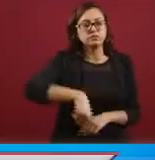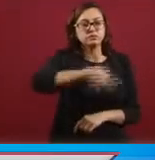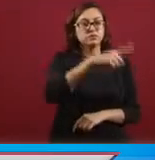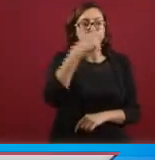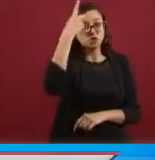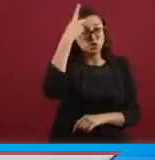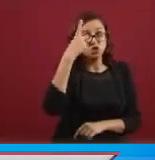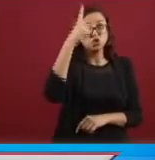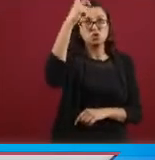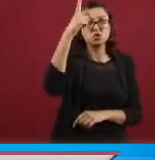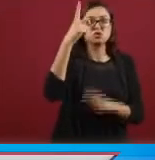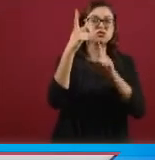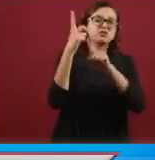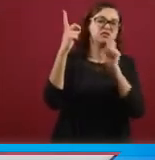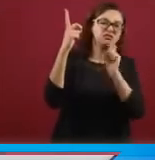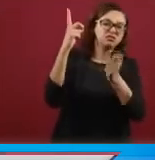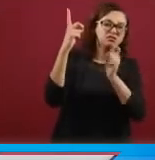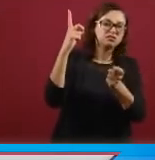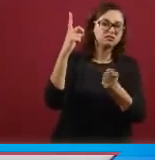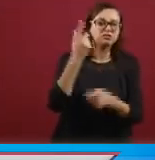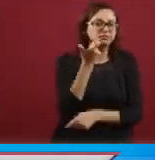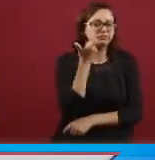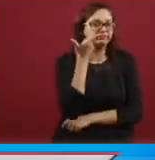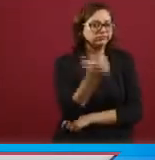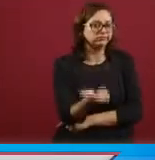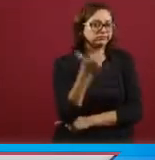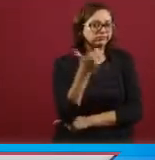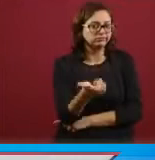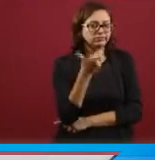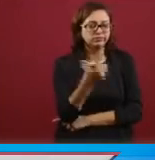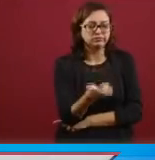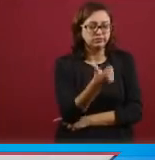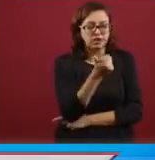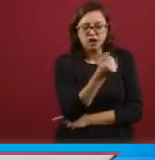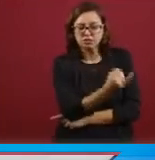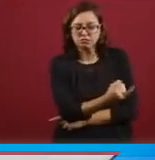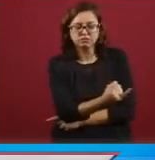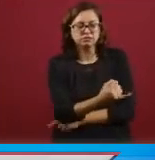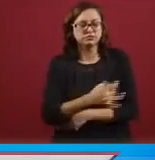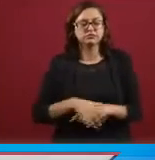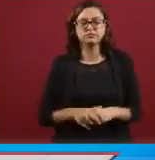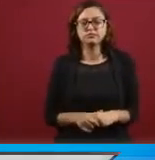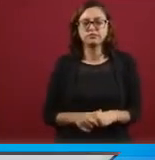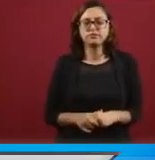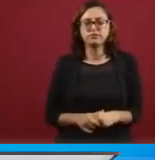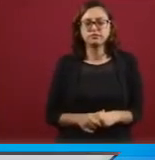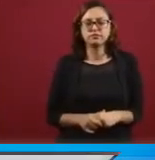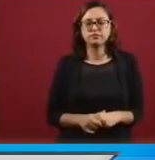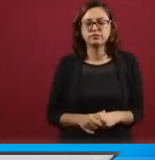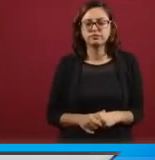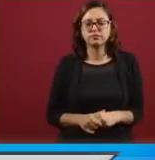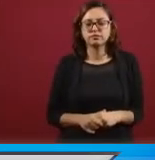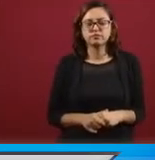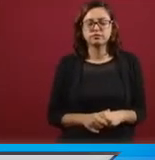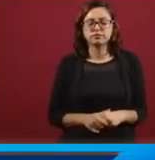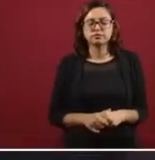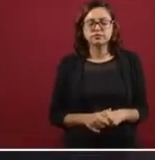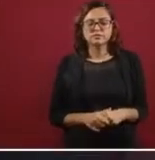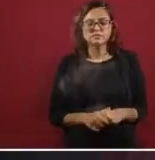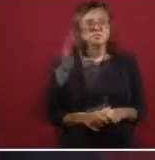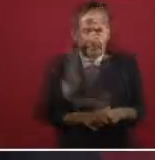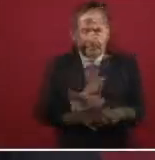son corruptos, y solo ocupan los cargos para enriquecerse. El perfil no puede ser de una persona corrupta, traficante de